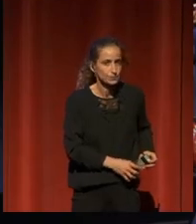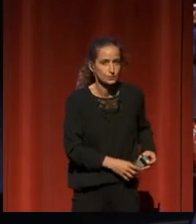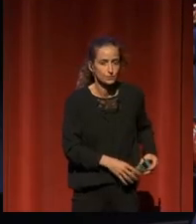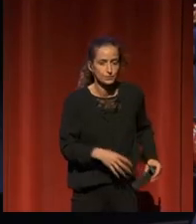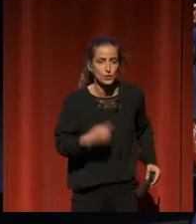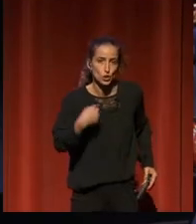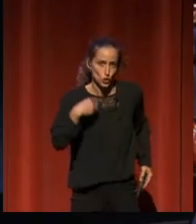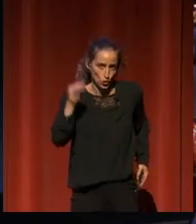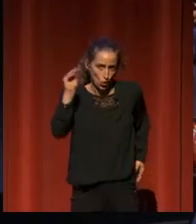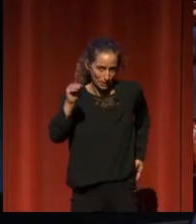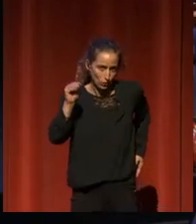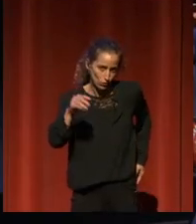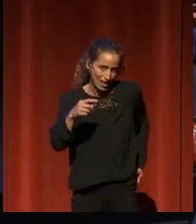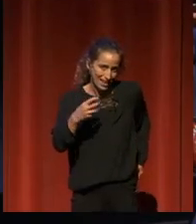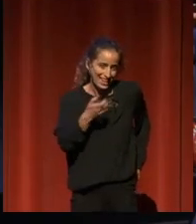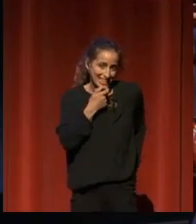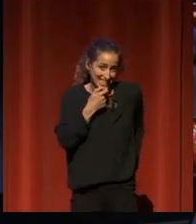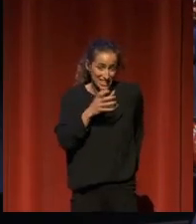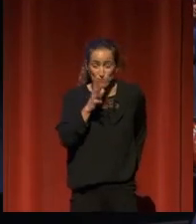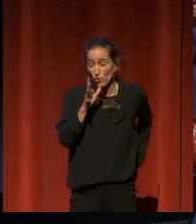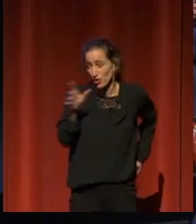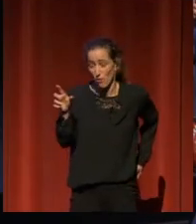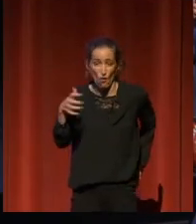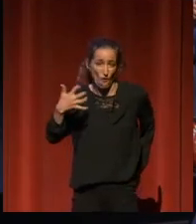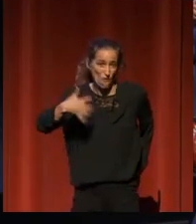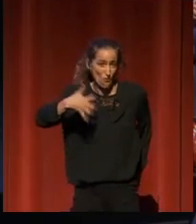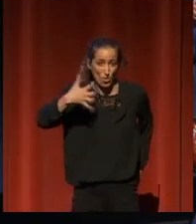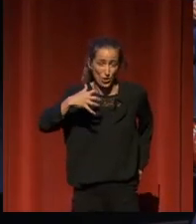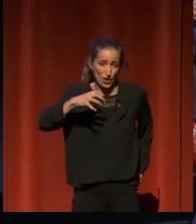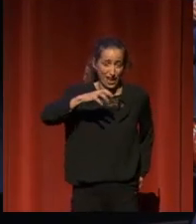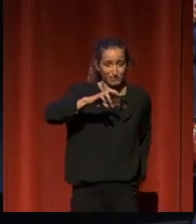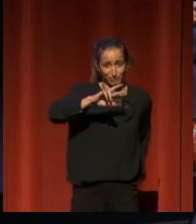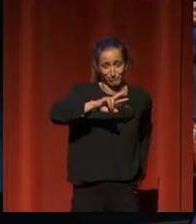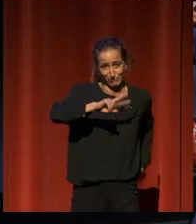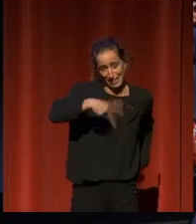voy a hacer la pregunta en inglés porque no le está funcionando mientras